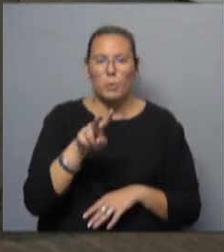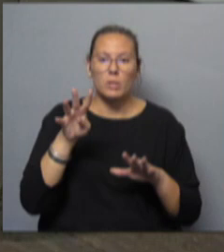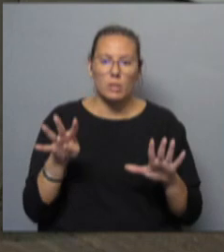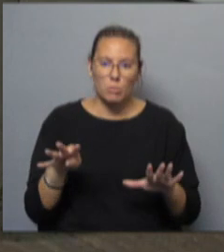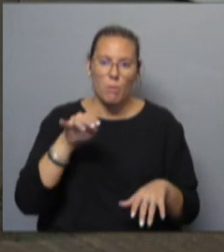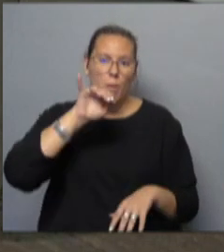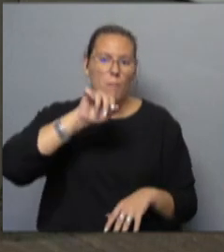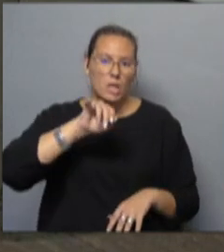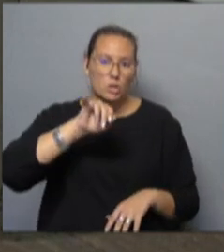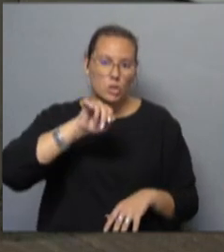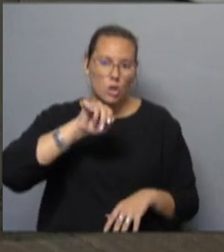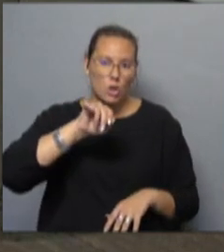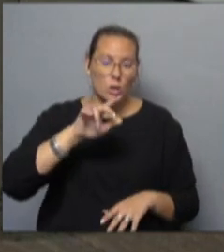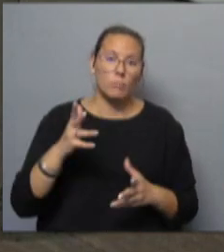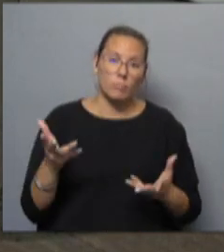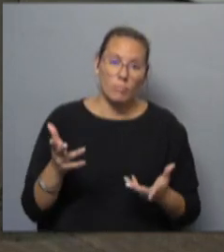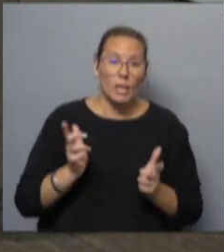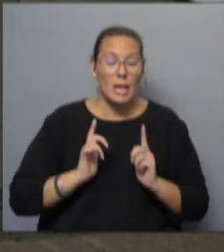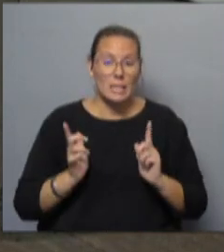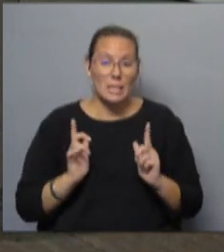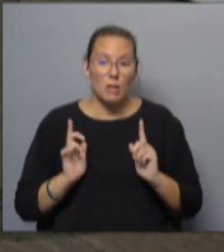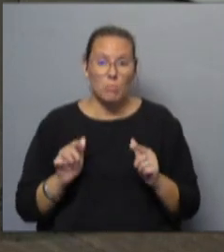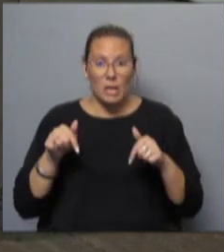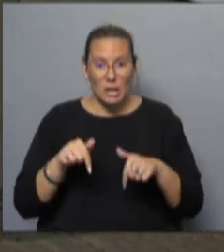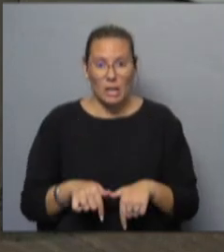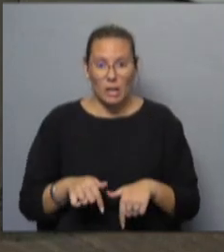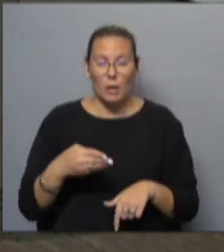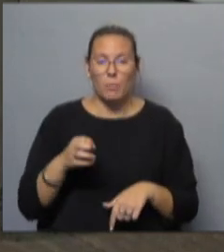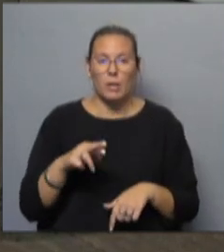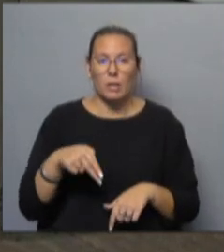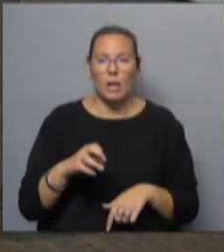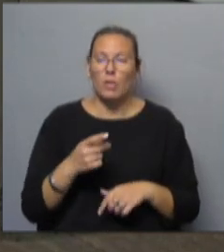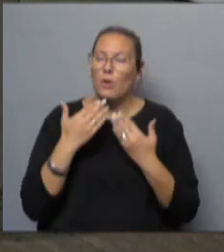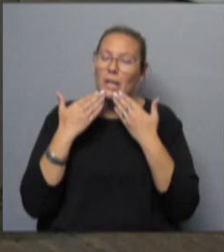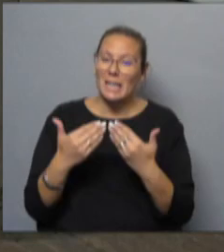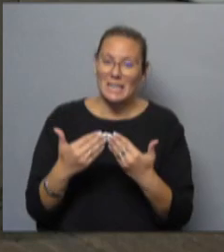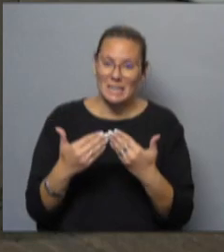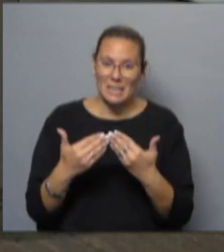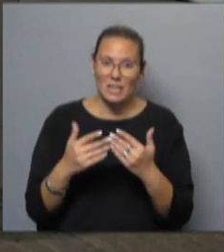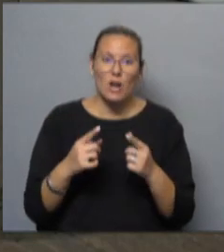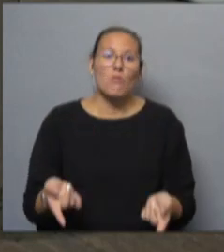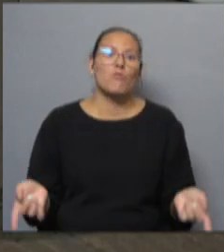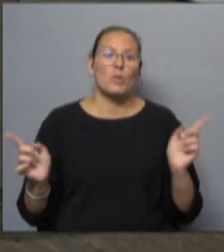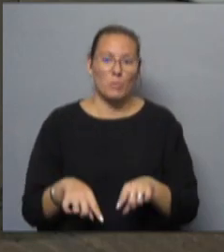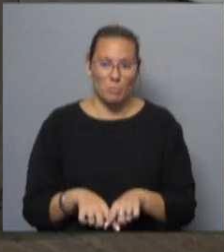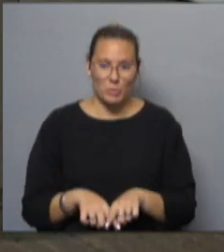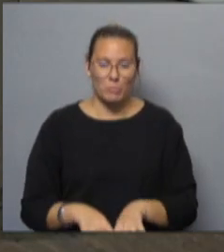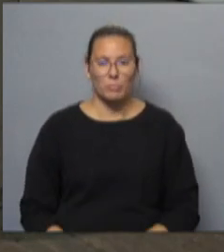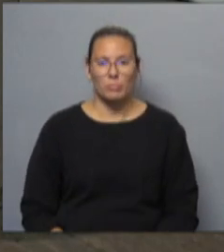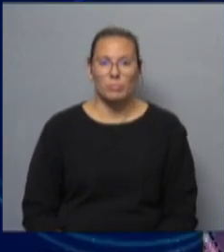de mayo y bueno les esperan por acá bernardo muchas gracias y volvemos a